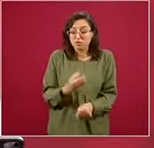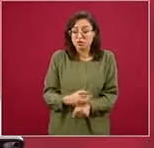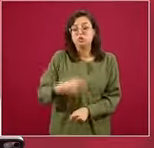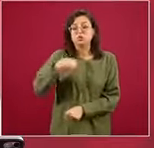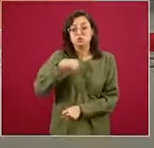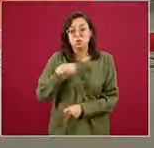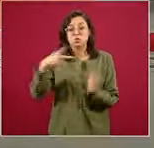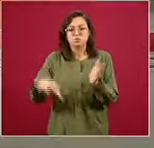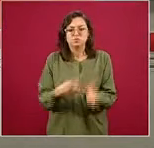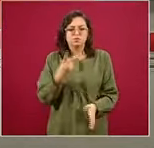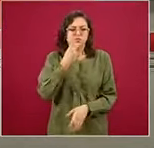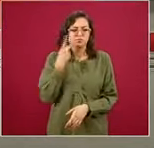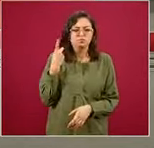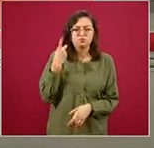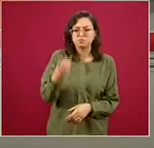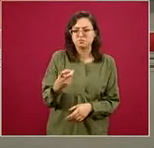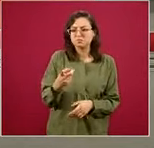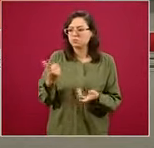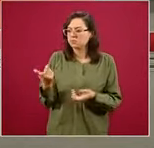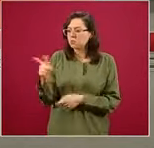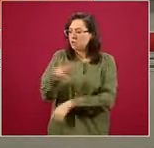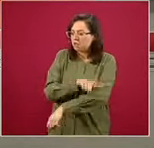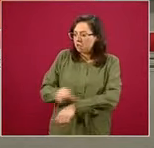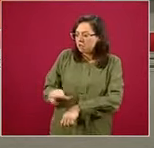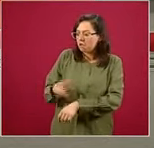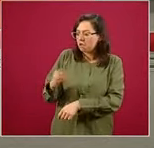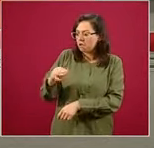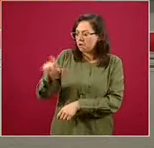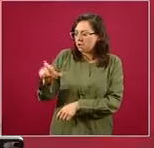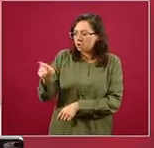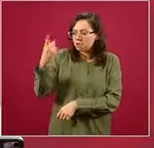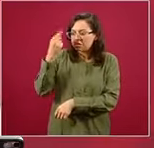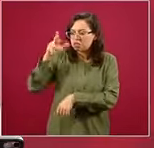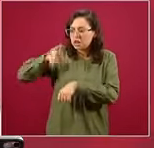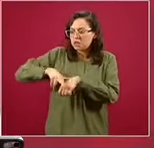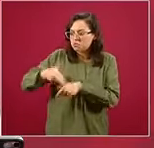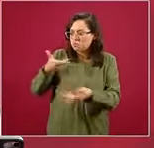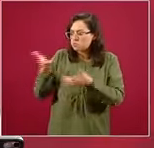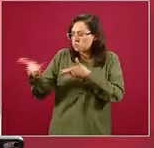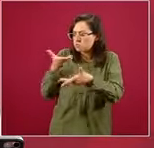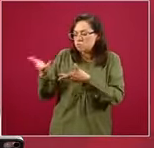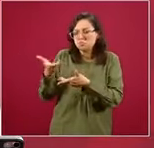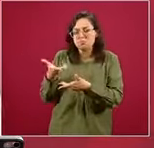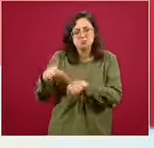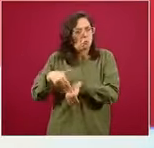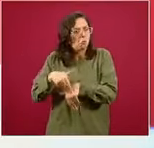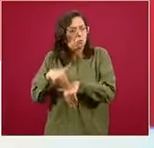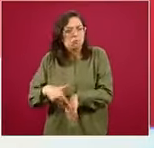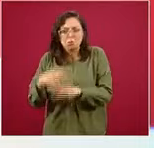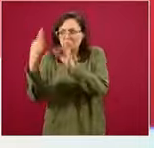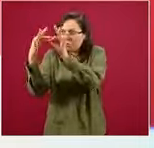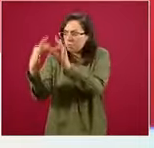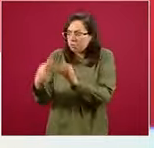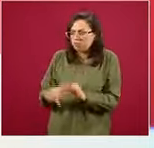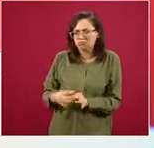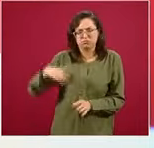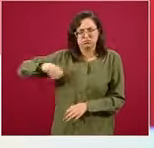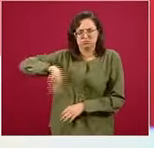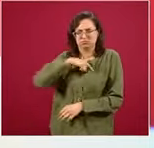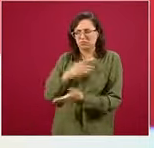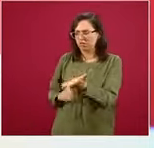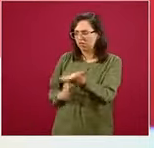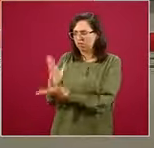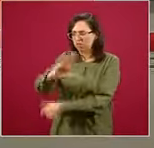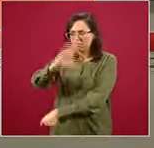habido tan buena colaboración por parte de la directiva de la Liga MX que no vemos que haya una